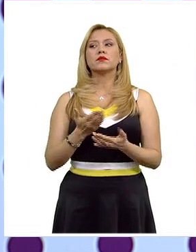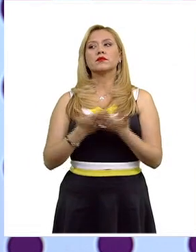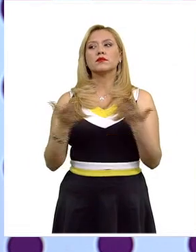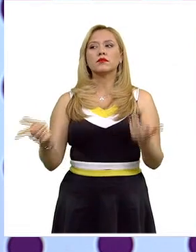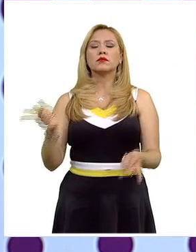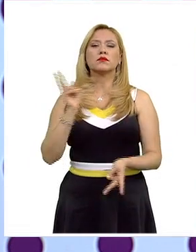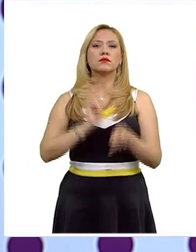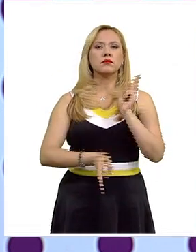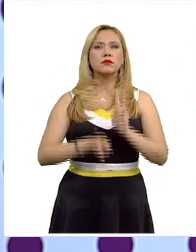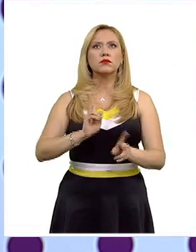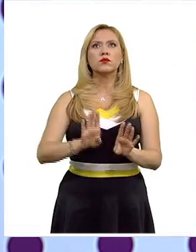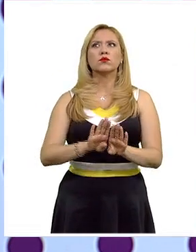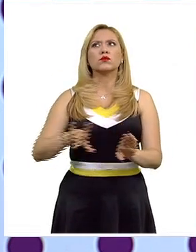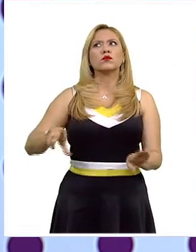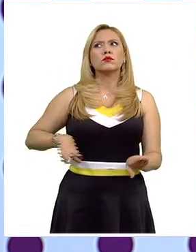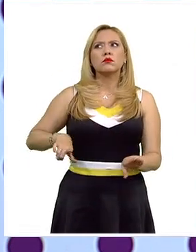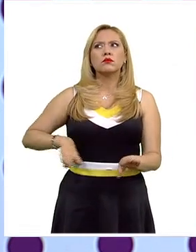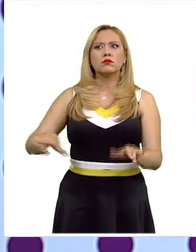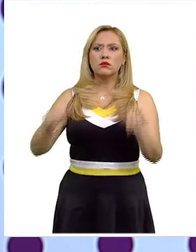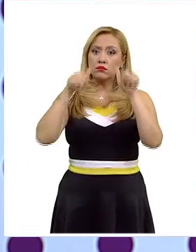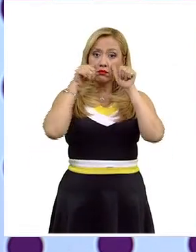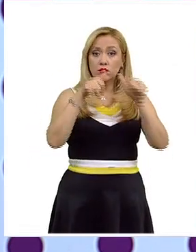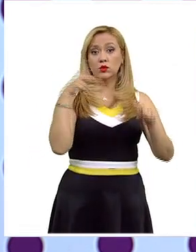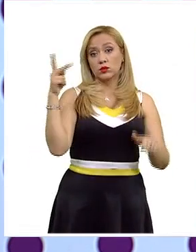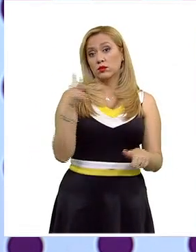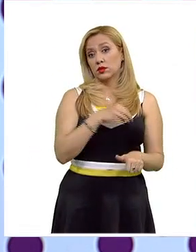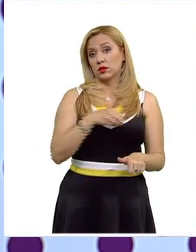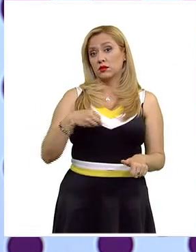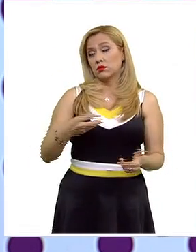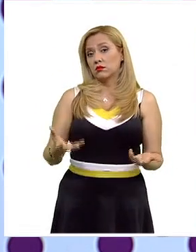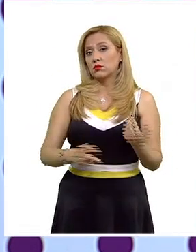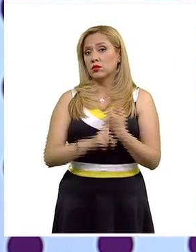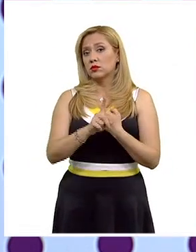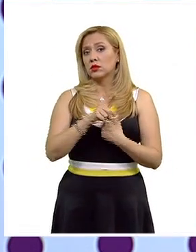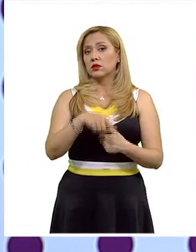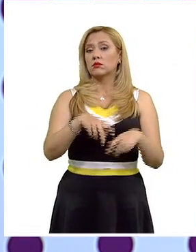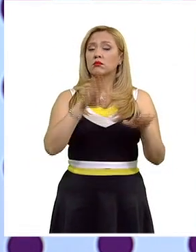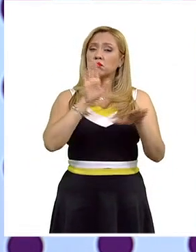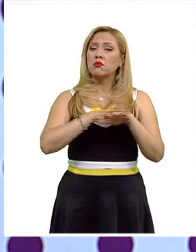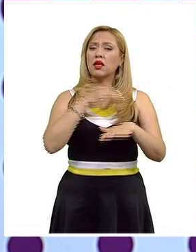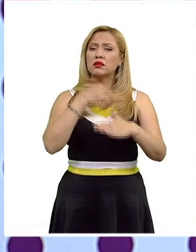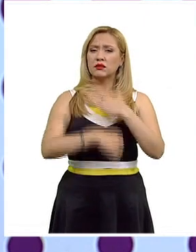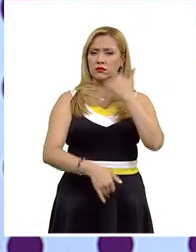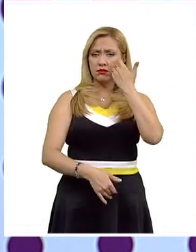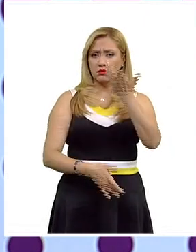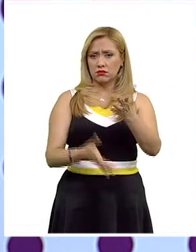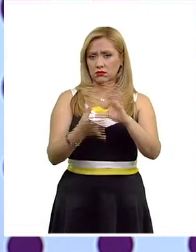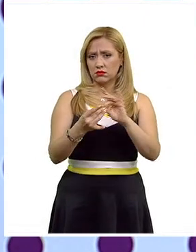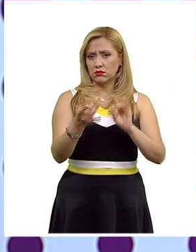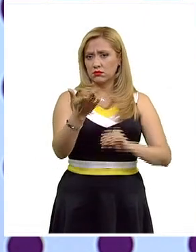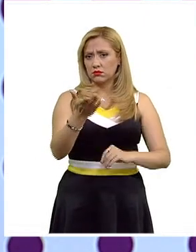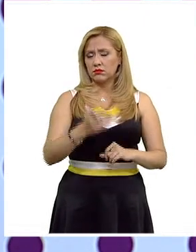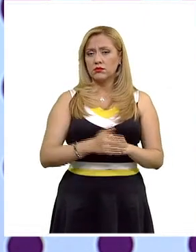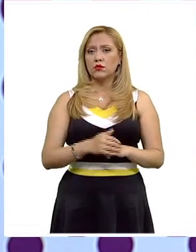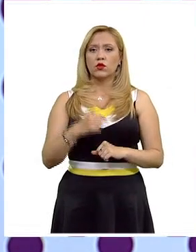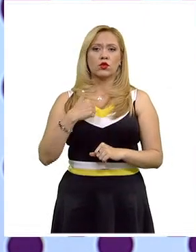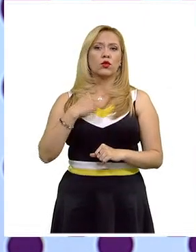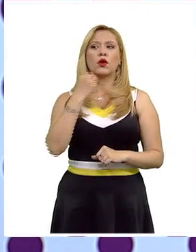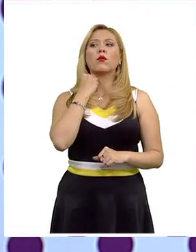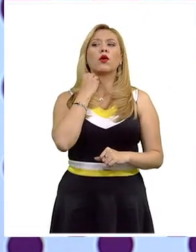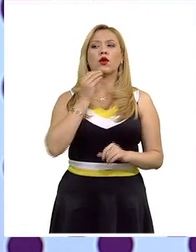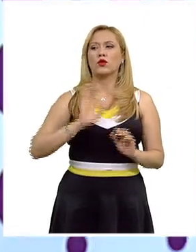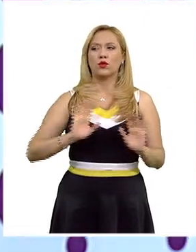sobre las obligaciones del Estado frente a este fenómeno y si quisieras ahondar en el tema. Sí, yo como no soy abogada, pues